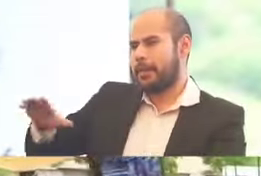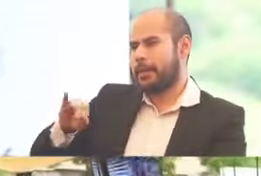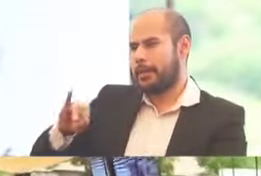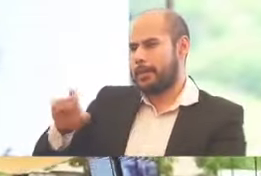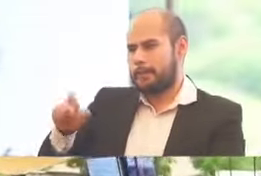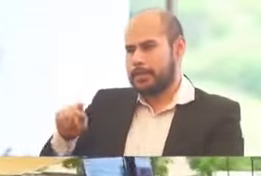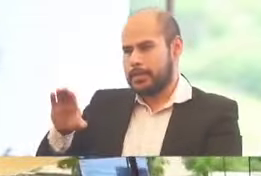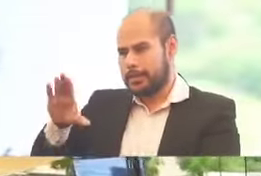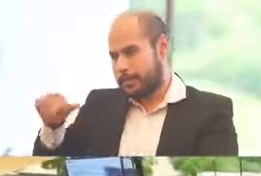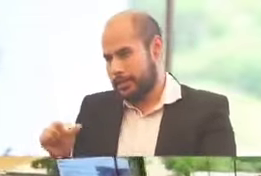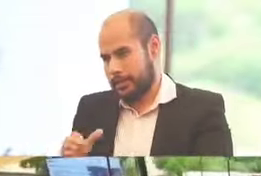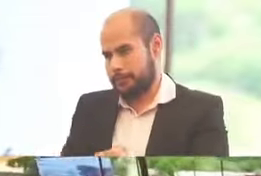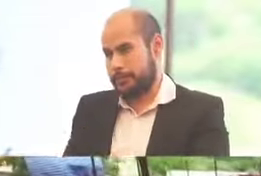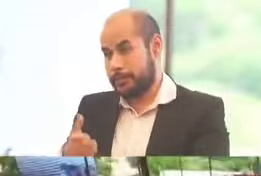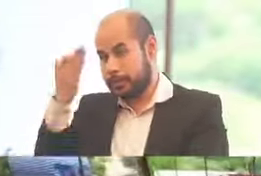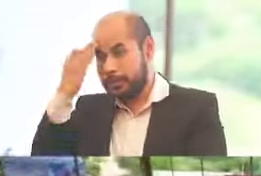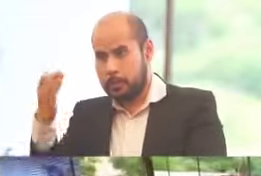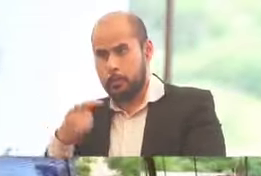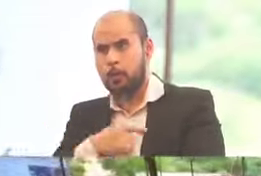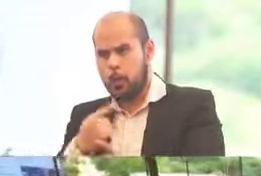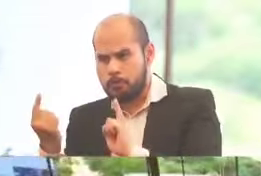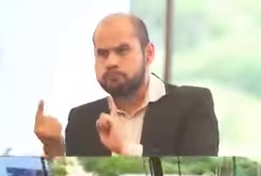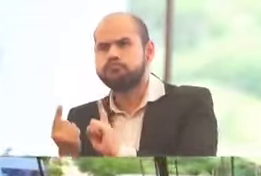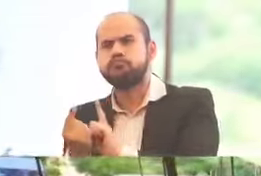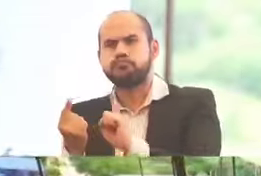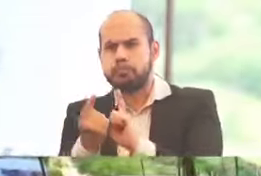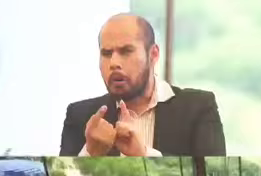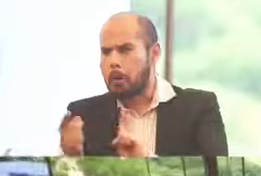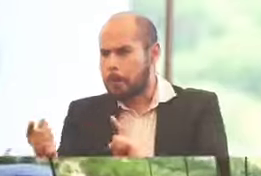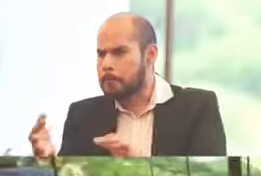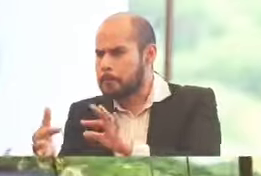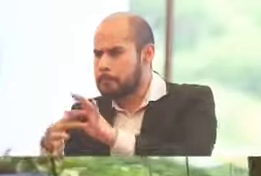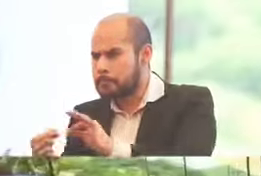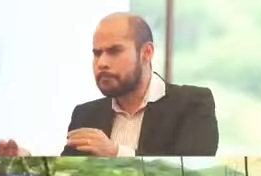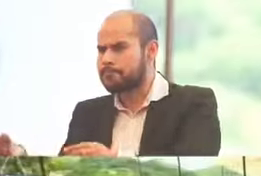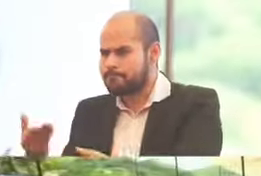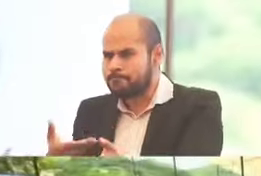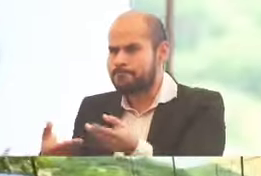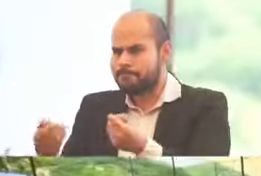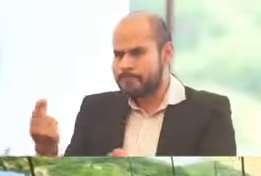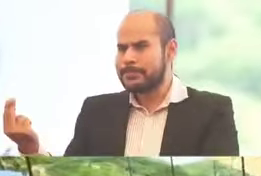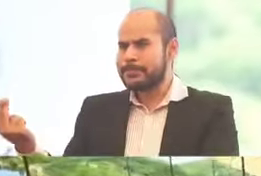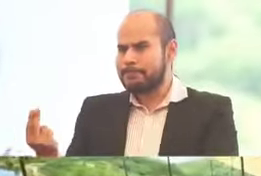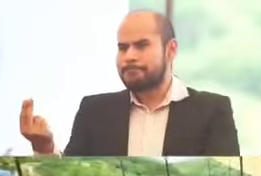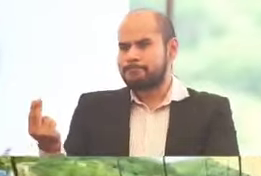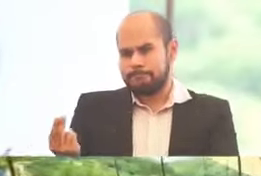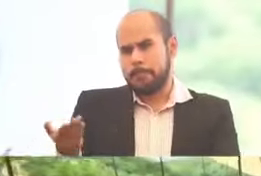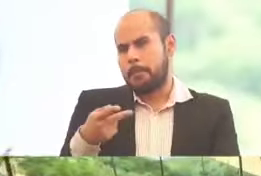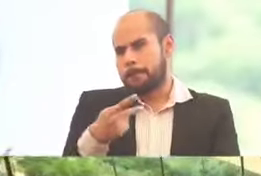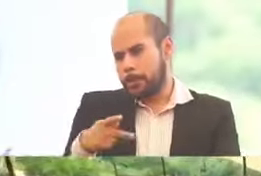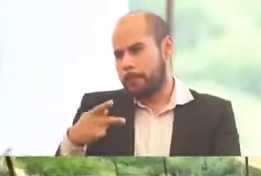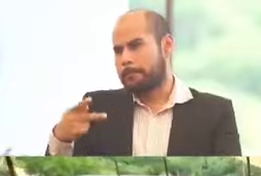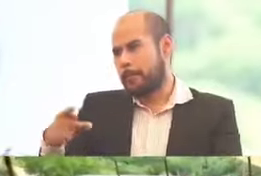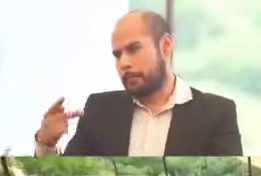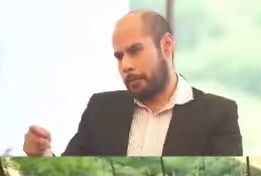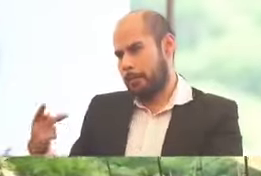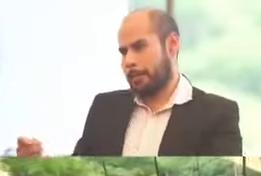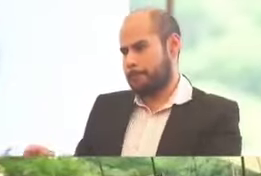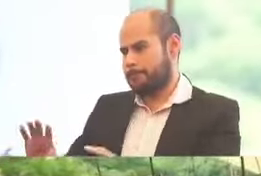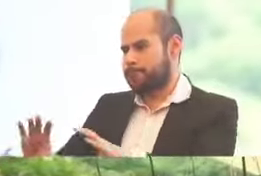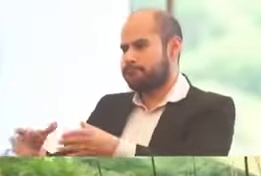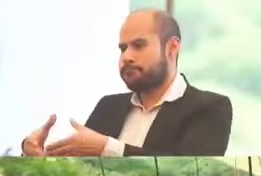En este tiempo pude conocer de viva voz las necesidades de todas y cada una de